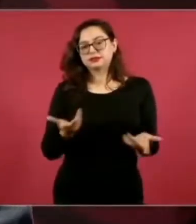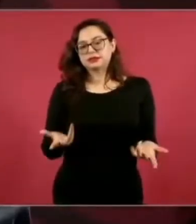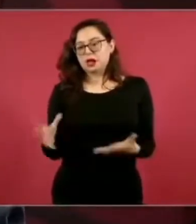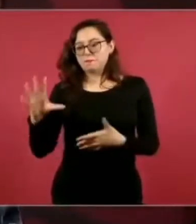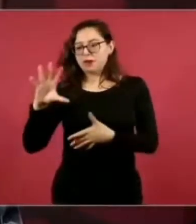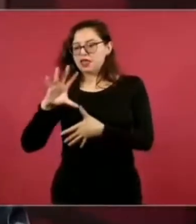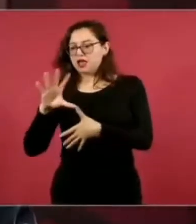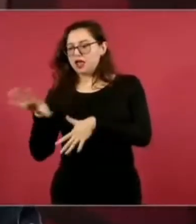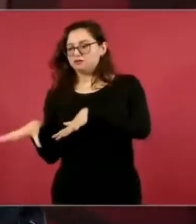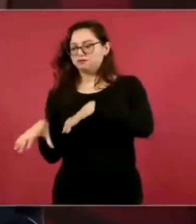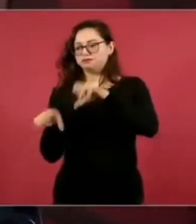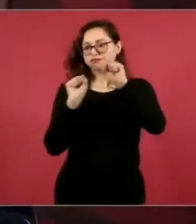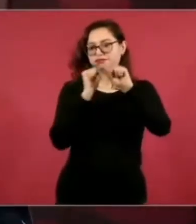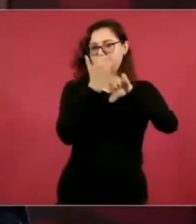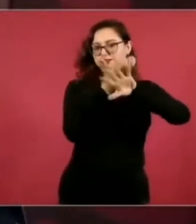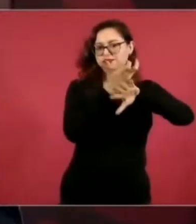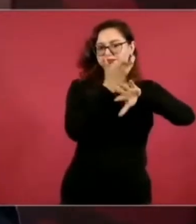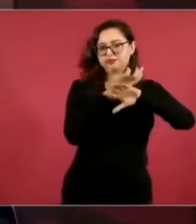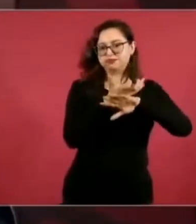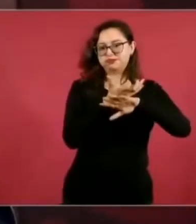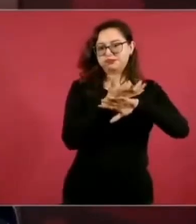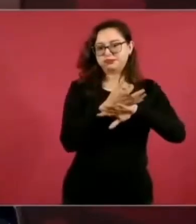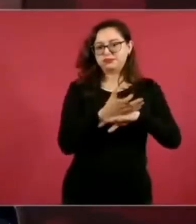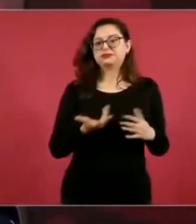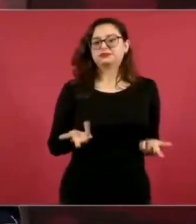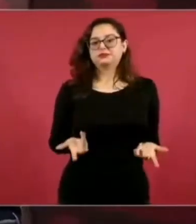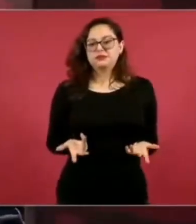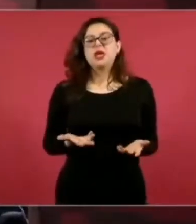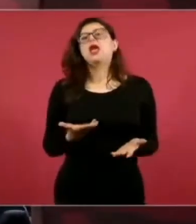aunque siguen con las mismas prácticas,